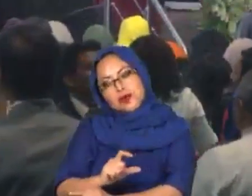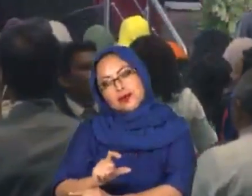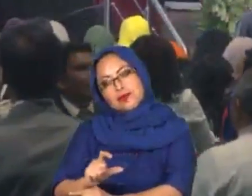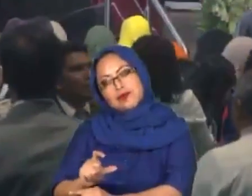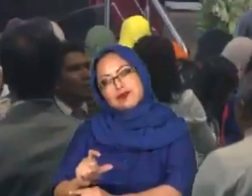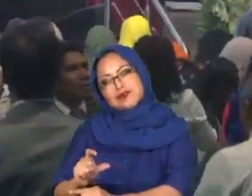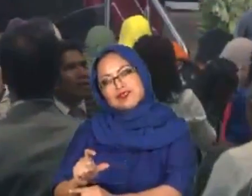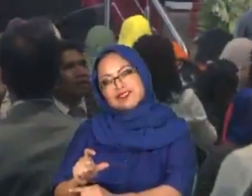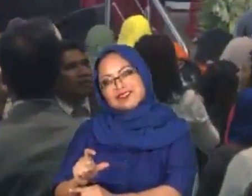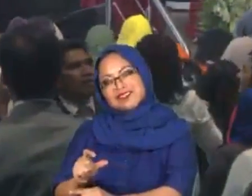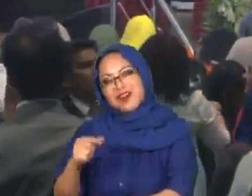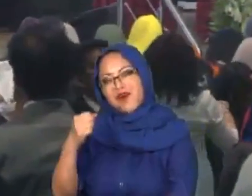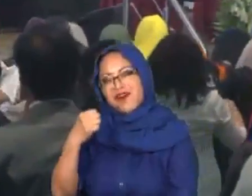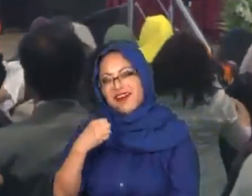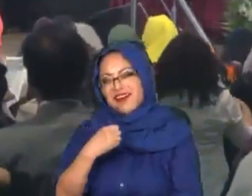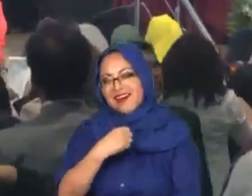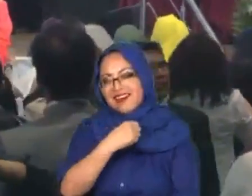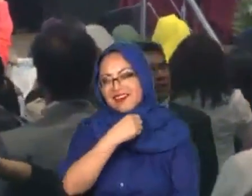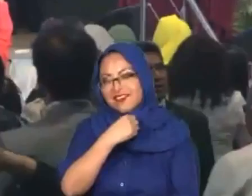entramos delante de ti.